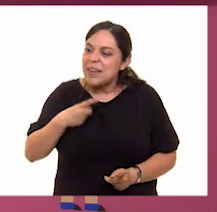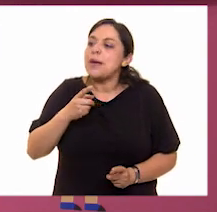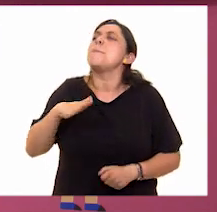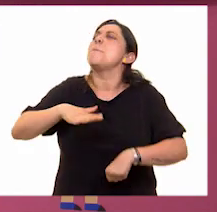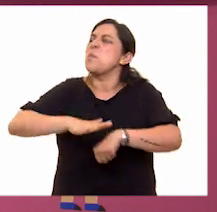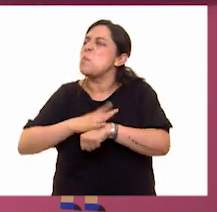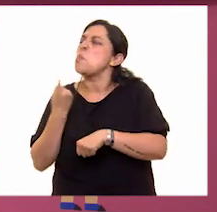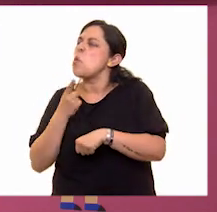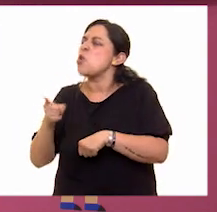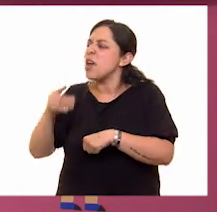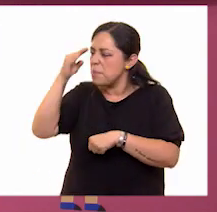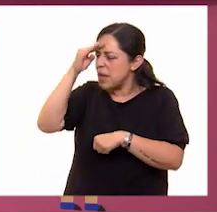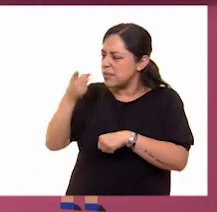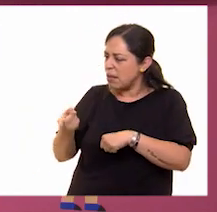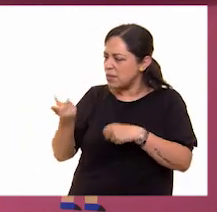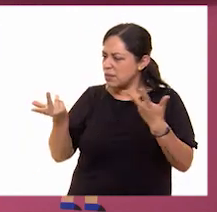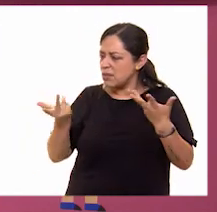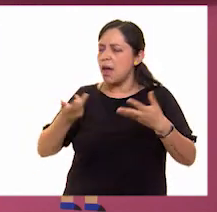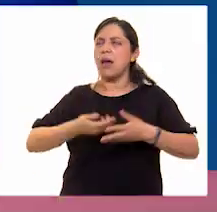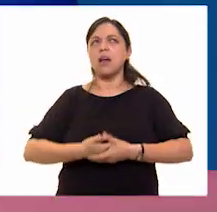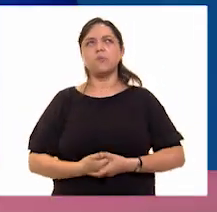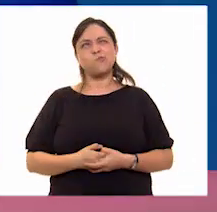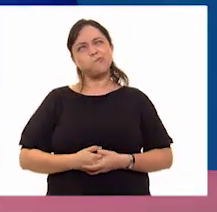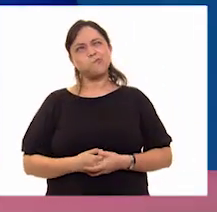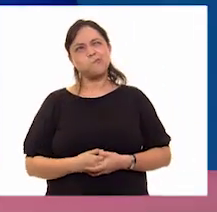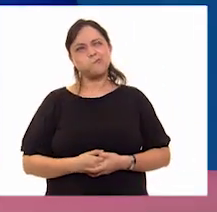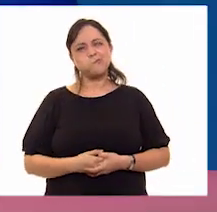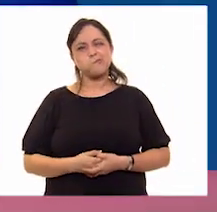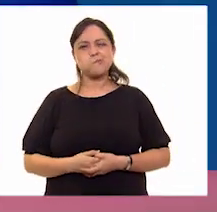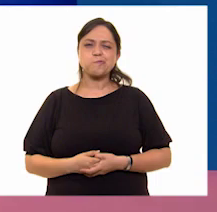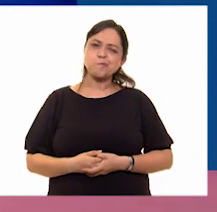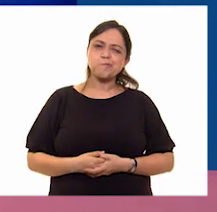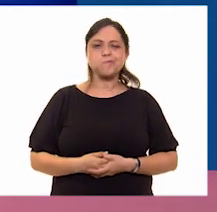Bueno, pues entonces...